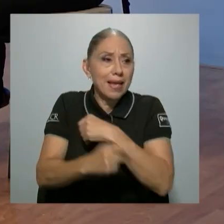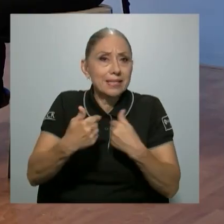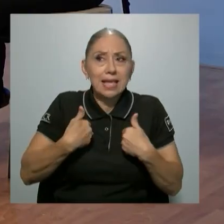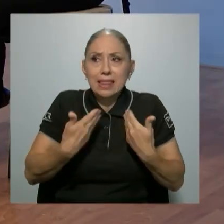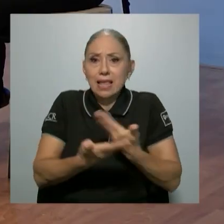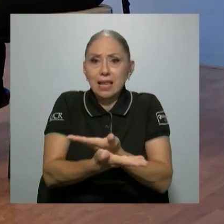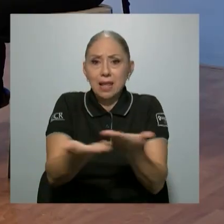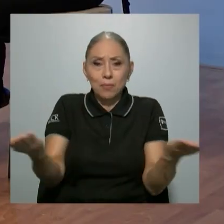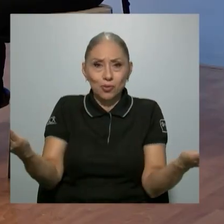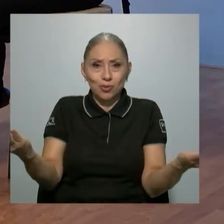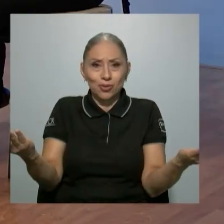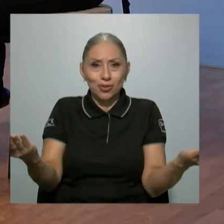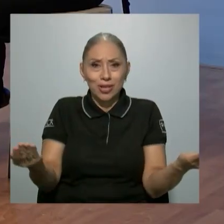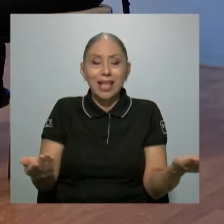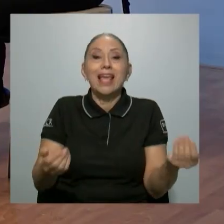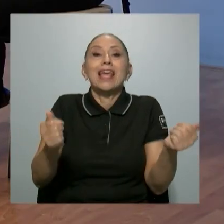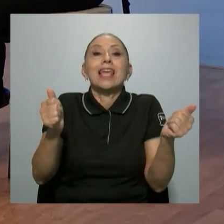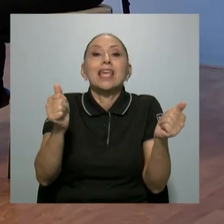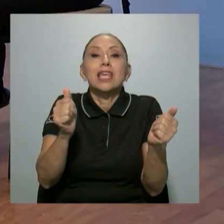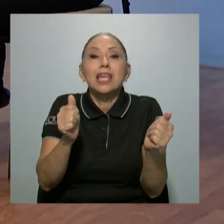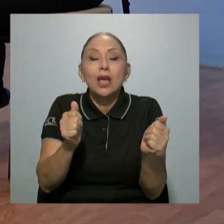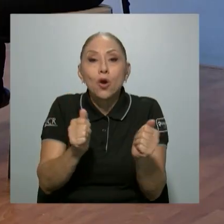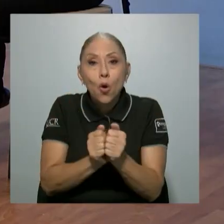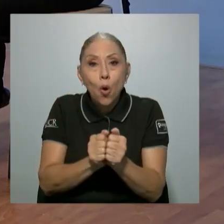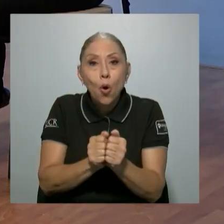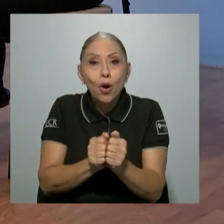los ojos del Estado de la Nación se mira.